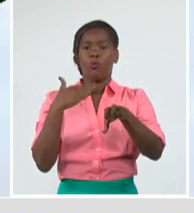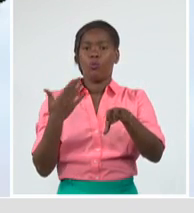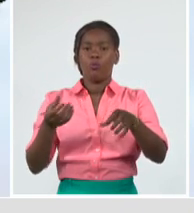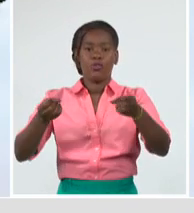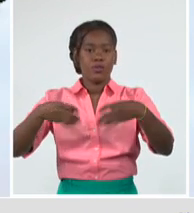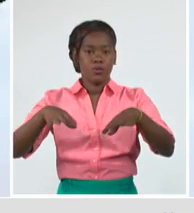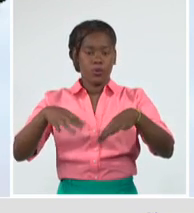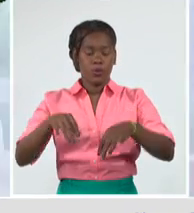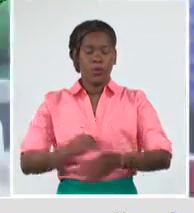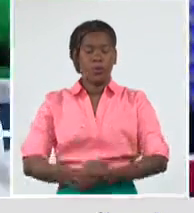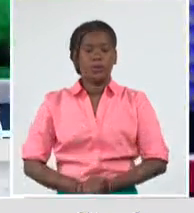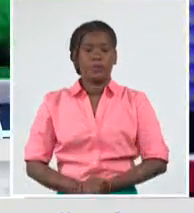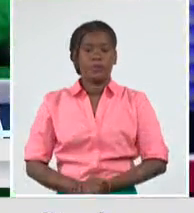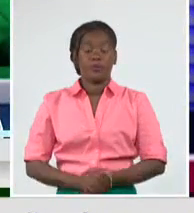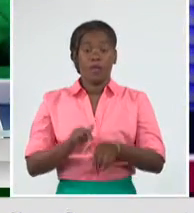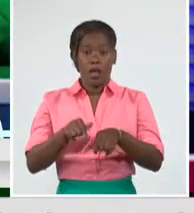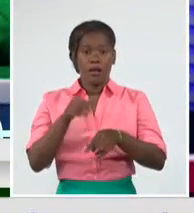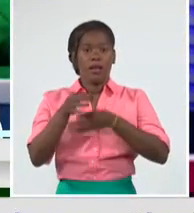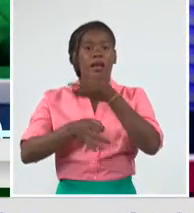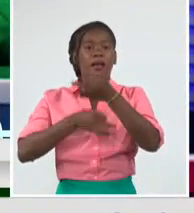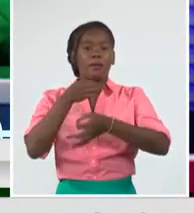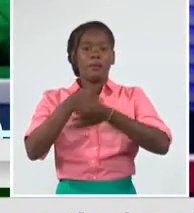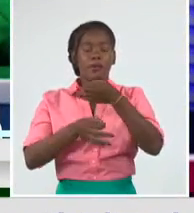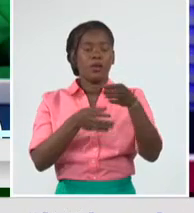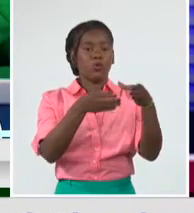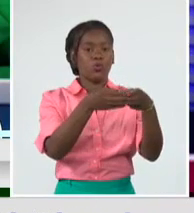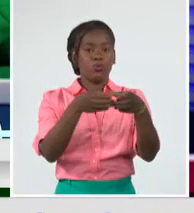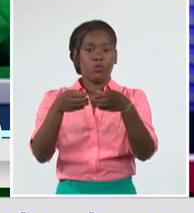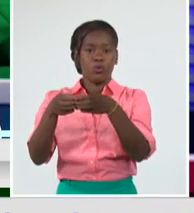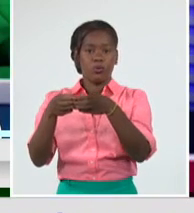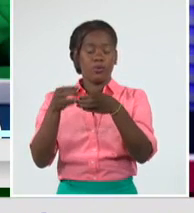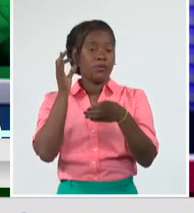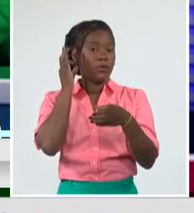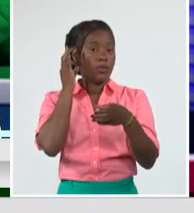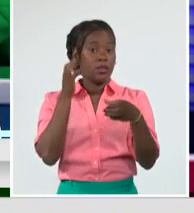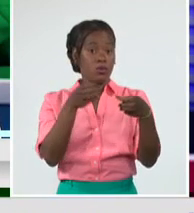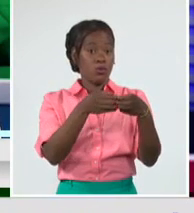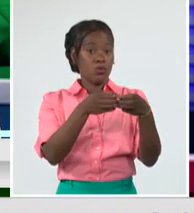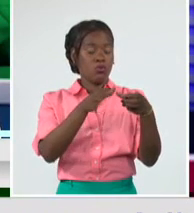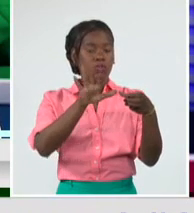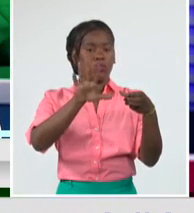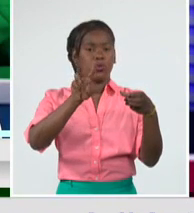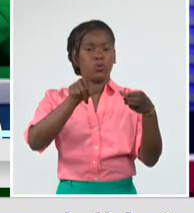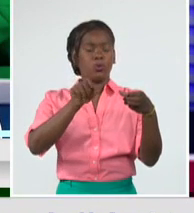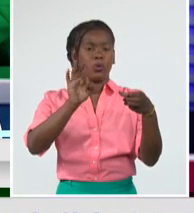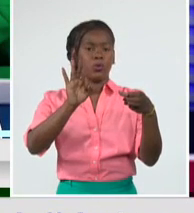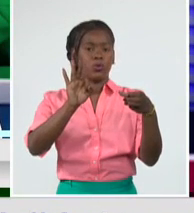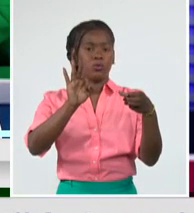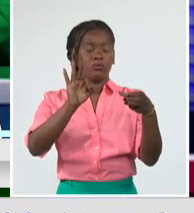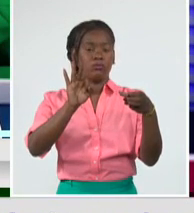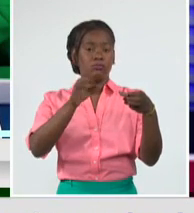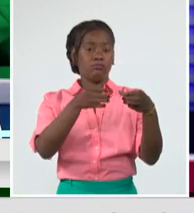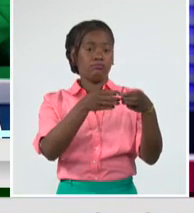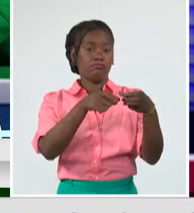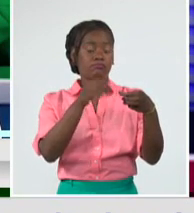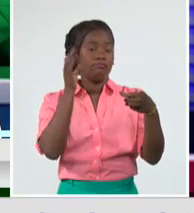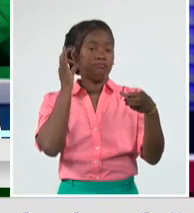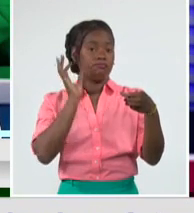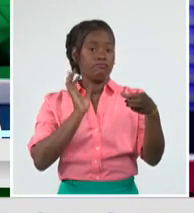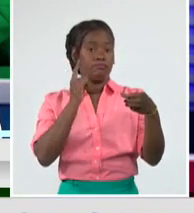decía, del sexo femenino, discreto predominio, 52,8%. Esto hace que en